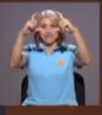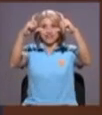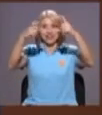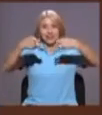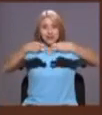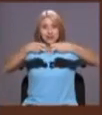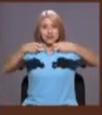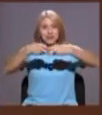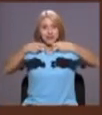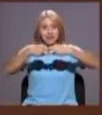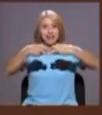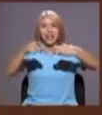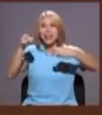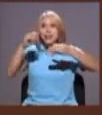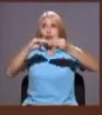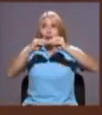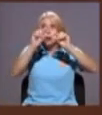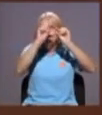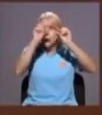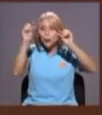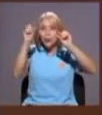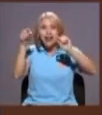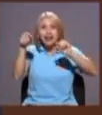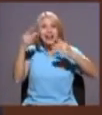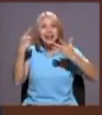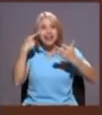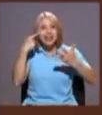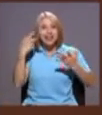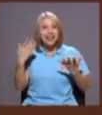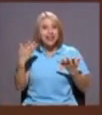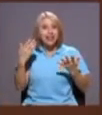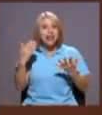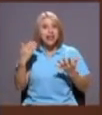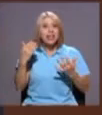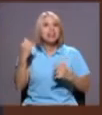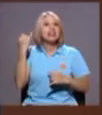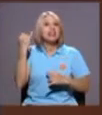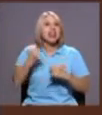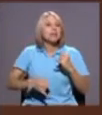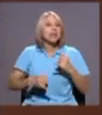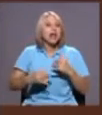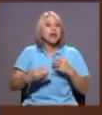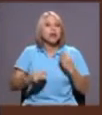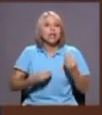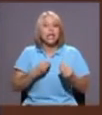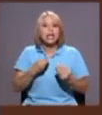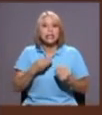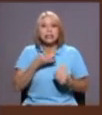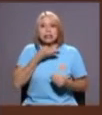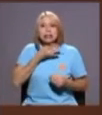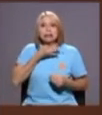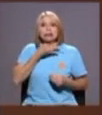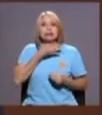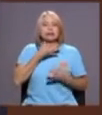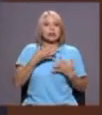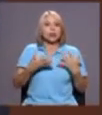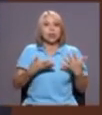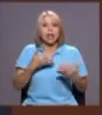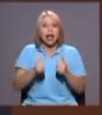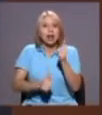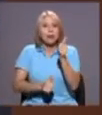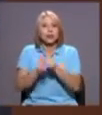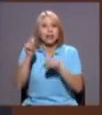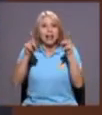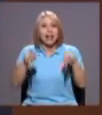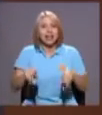del servicio eléctrico de telefonía, terminaron matando a la mayoría de la gente, porque, claro, si uno